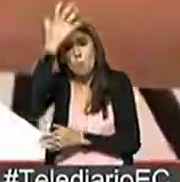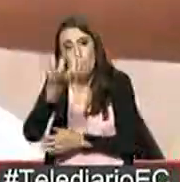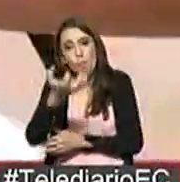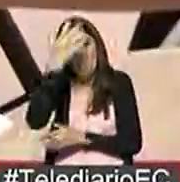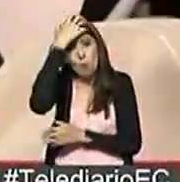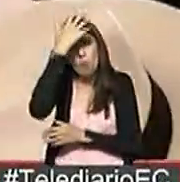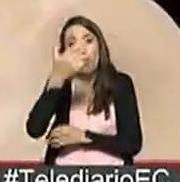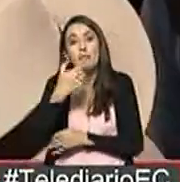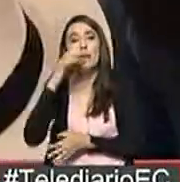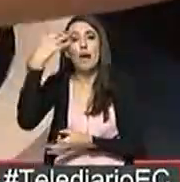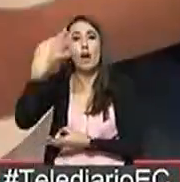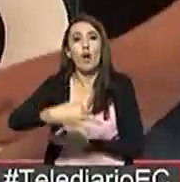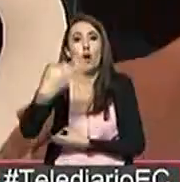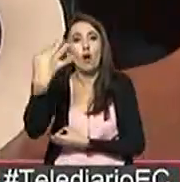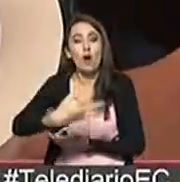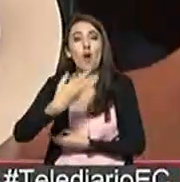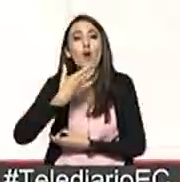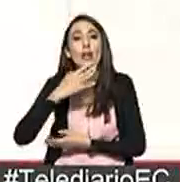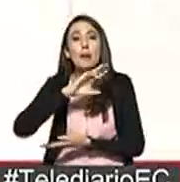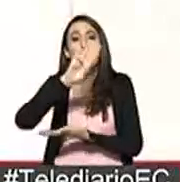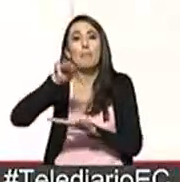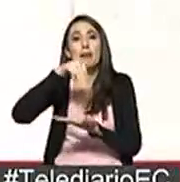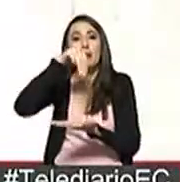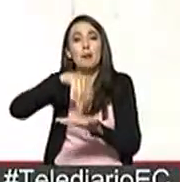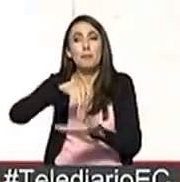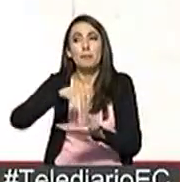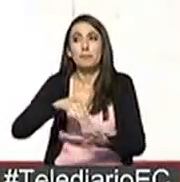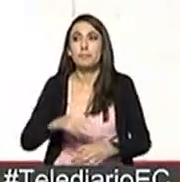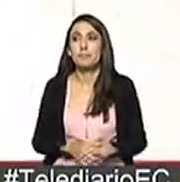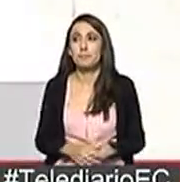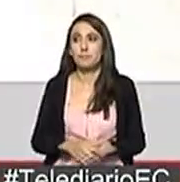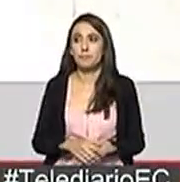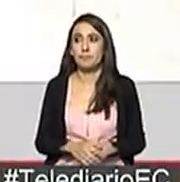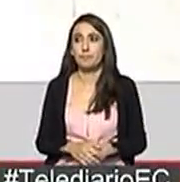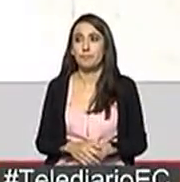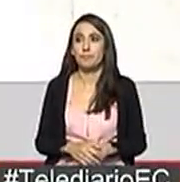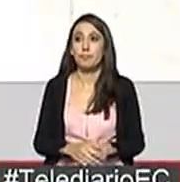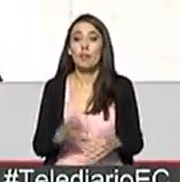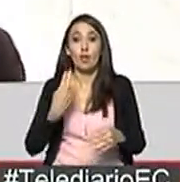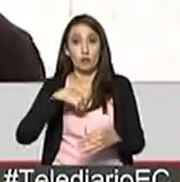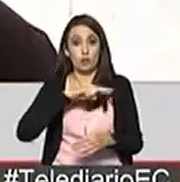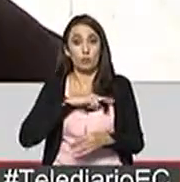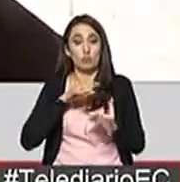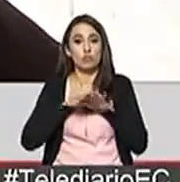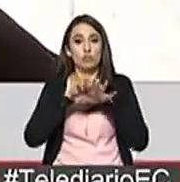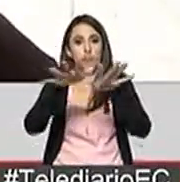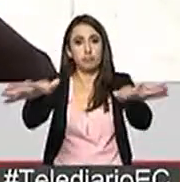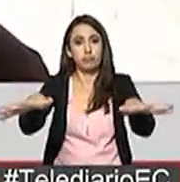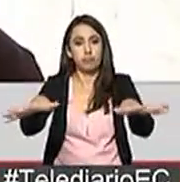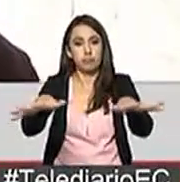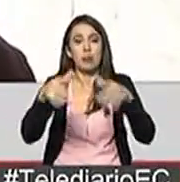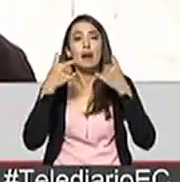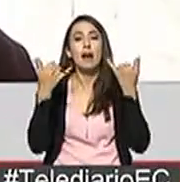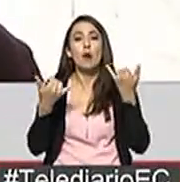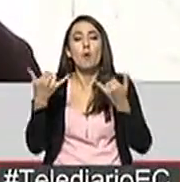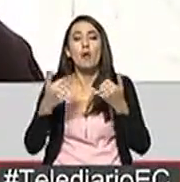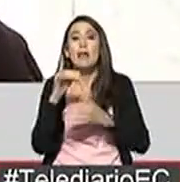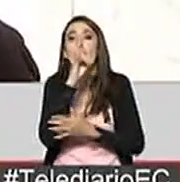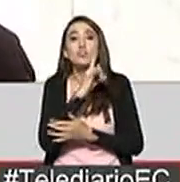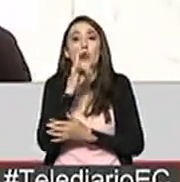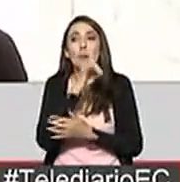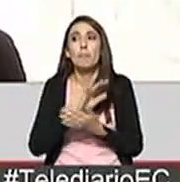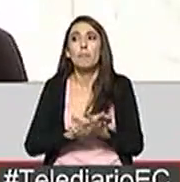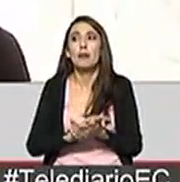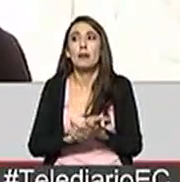toquilla, originales de Montecristi. Nosotros hemos distribuido a Estados Unidos. Muchos de los artistas, tanto como